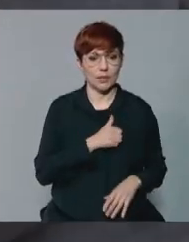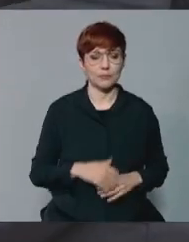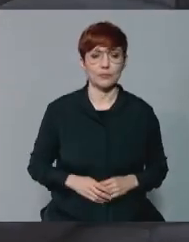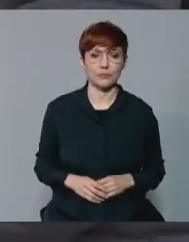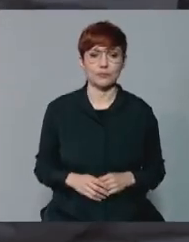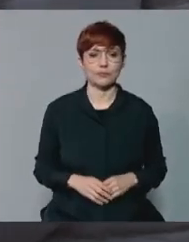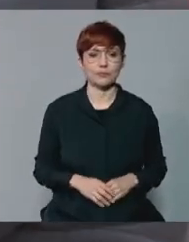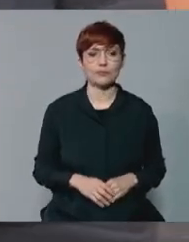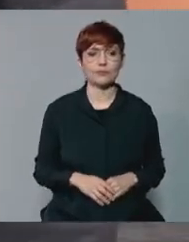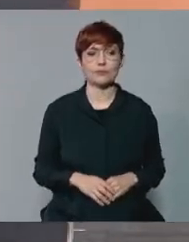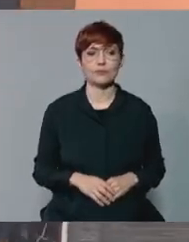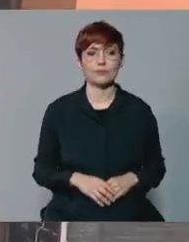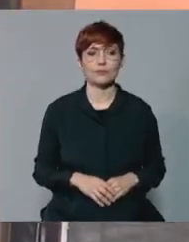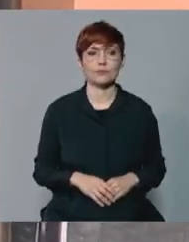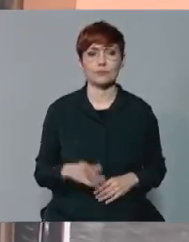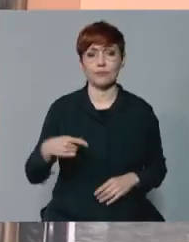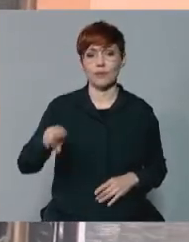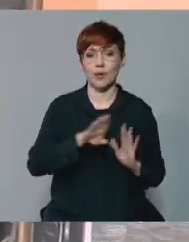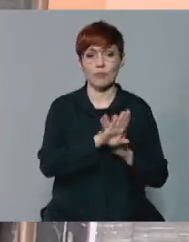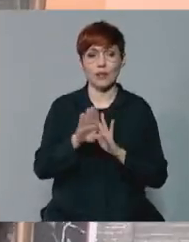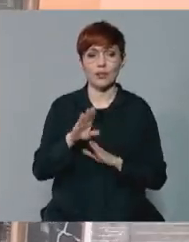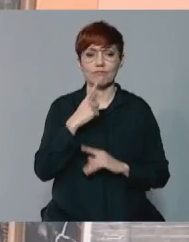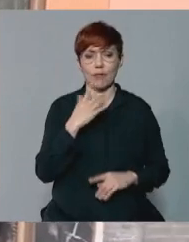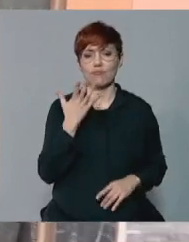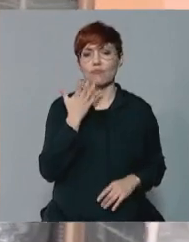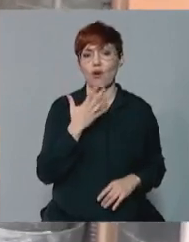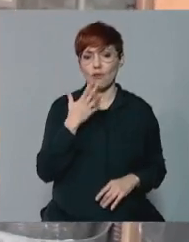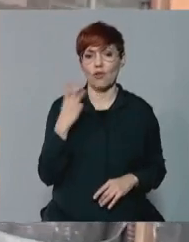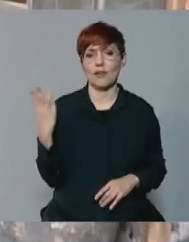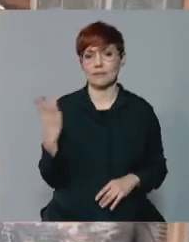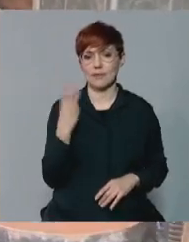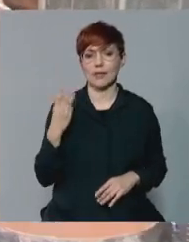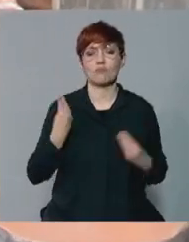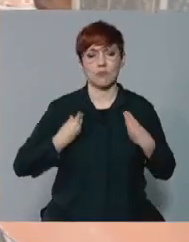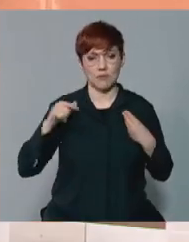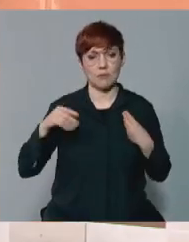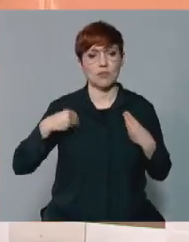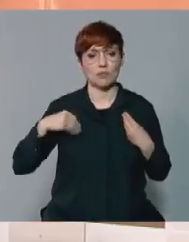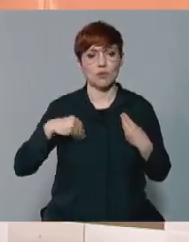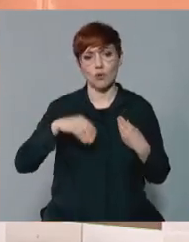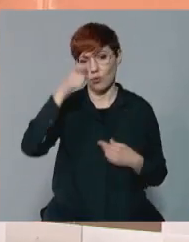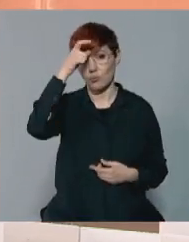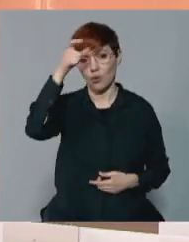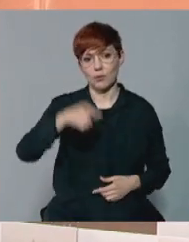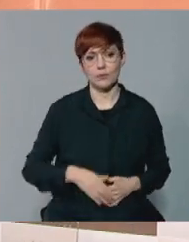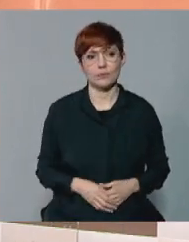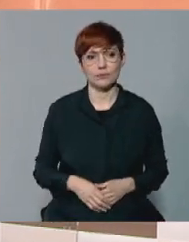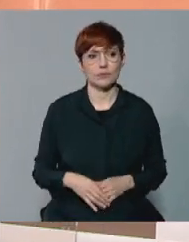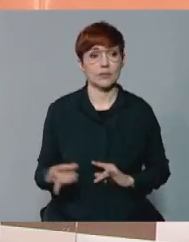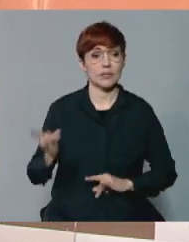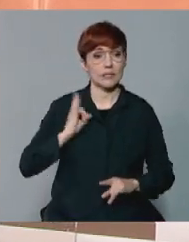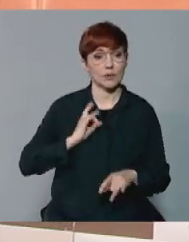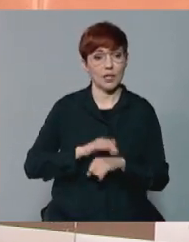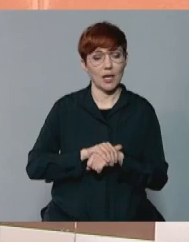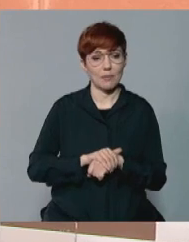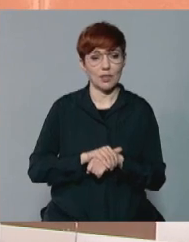Los vecinos aseguran que los individuos son del pueblo y que no es la primera vez que roban en establecimientos o viviendas. Está llamando a un amigo mío, me